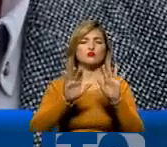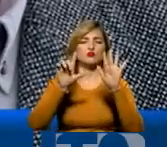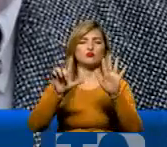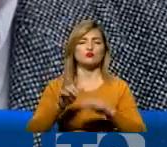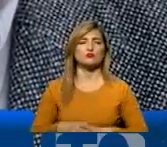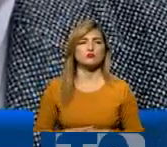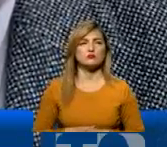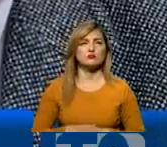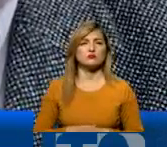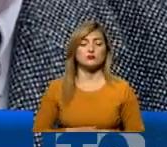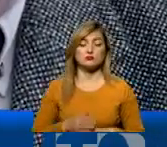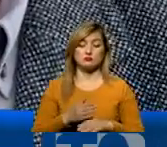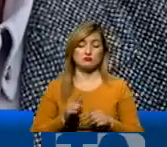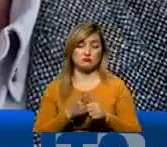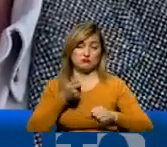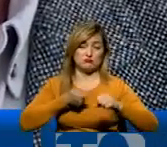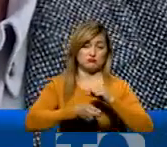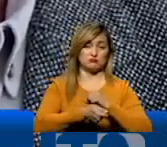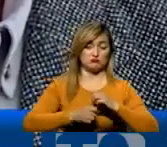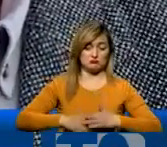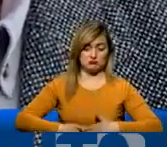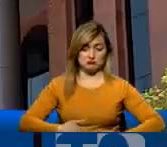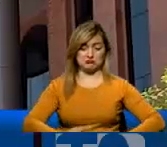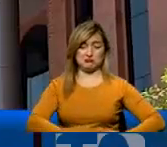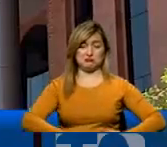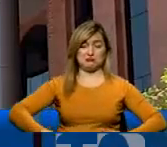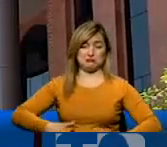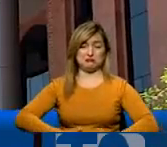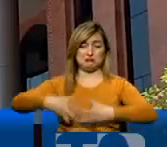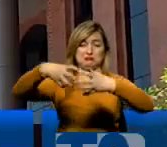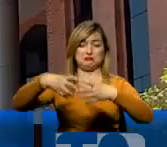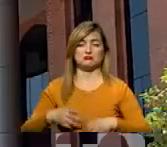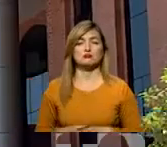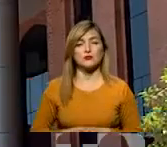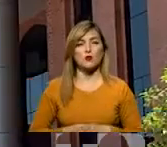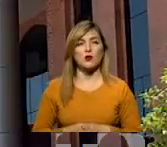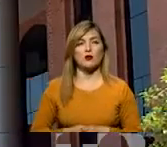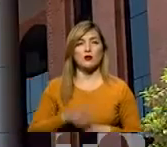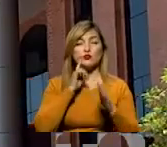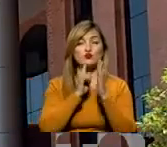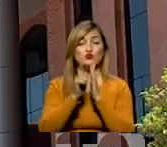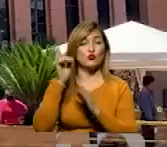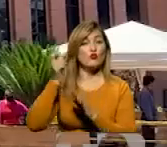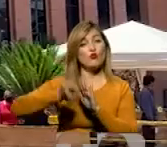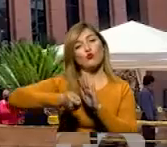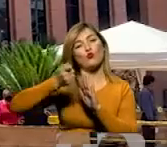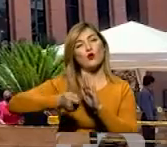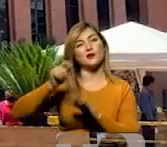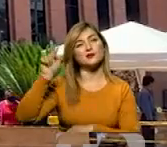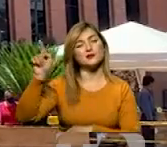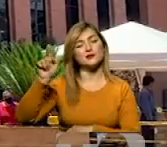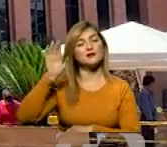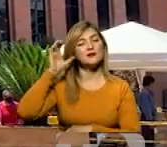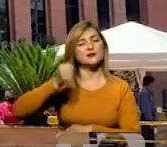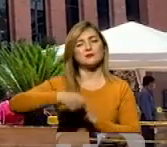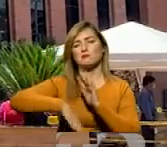cual primero fue asesinada para luego ser arrebatado su hijo. En el caso que se siguió en los juzgados de Cuenca, la fiscalía consiguió la máxima